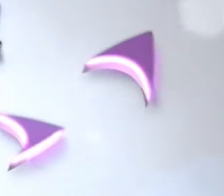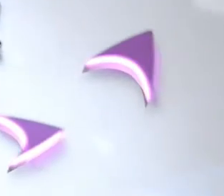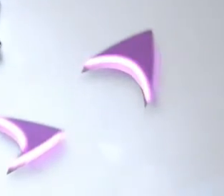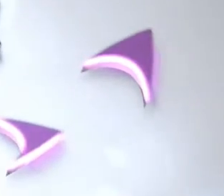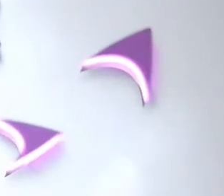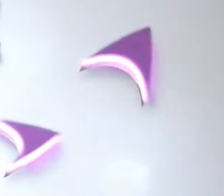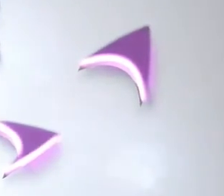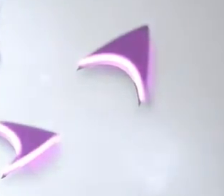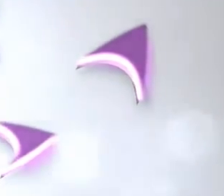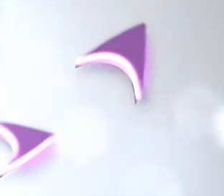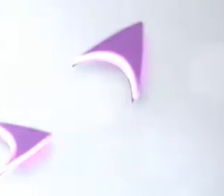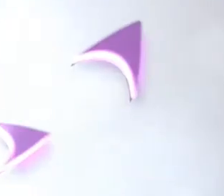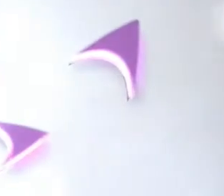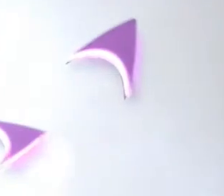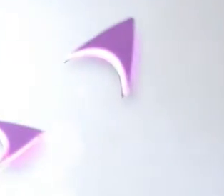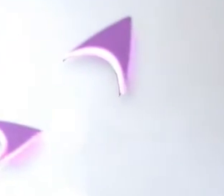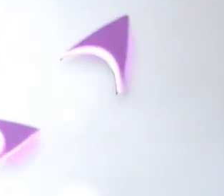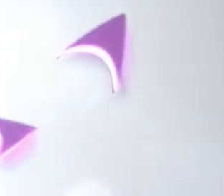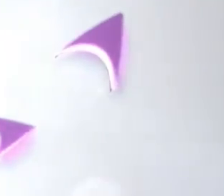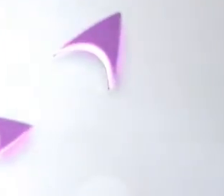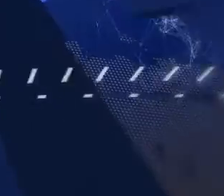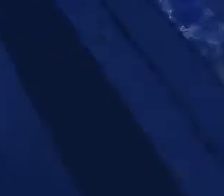con el patrocinio de Impala Terminals.